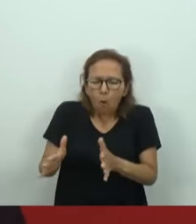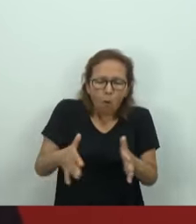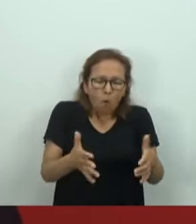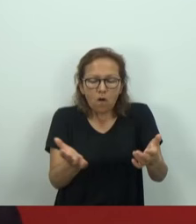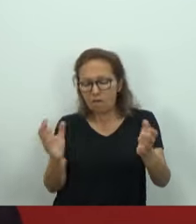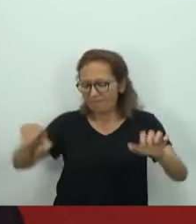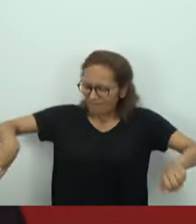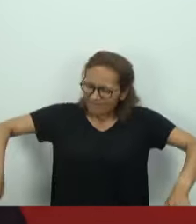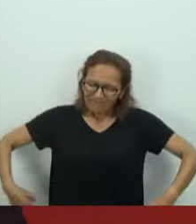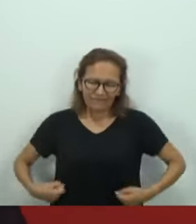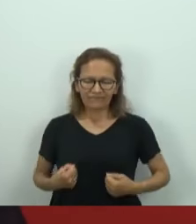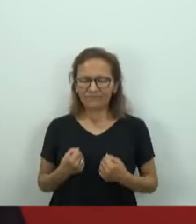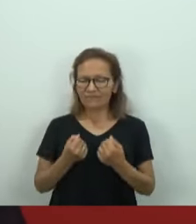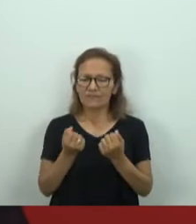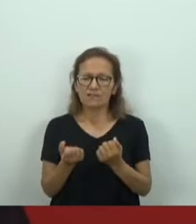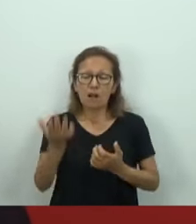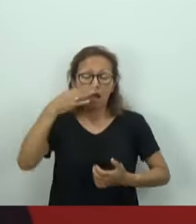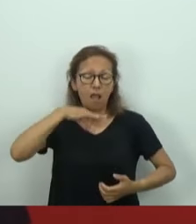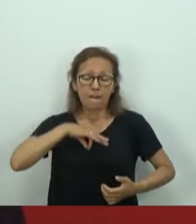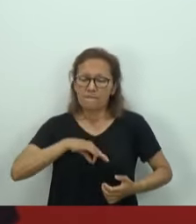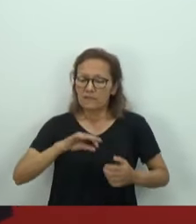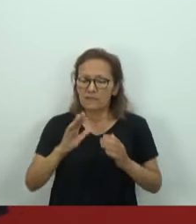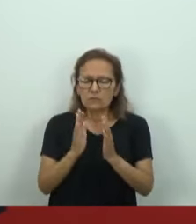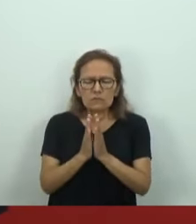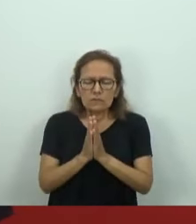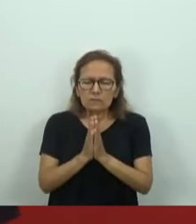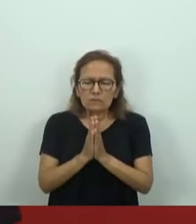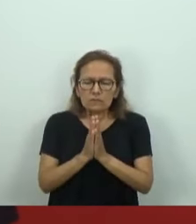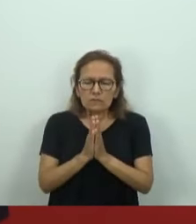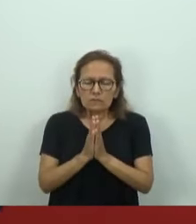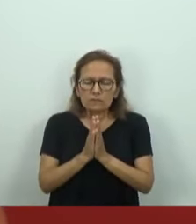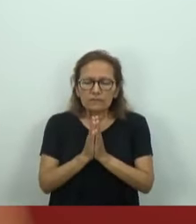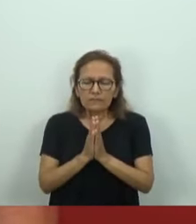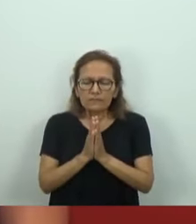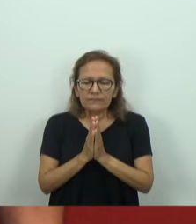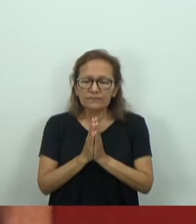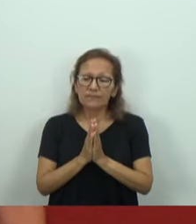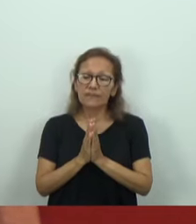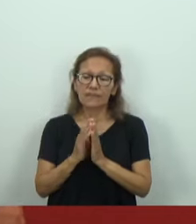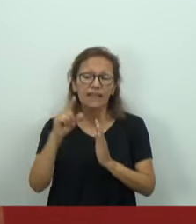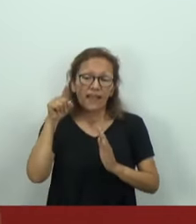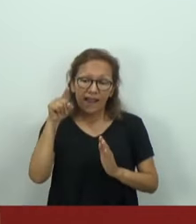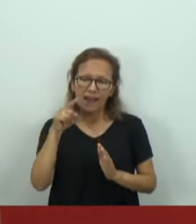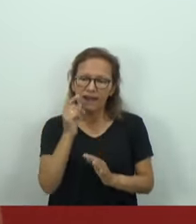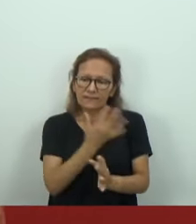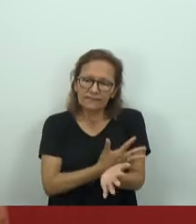Y el Espíritu Santo, hablando espiritualmente, recogió su sangre. ¿Por